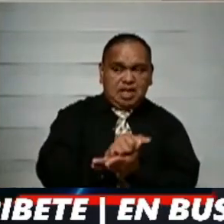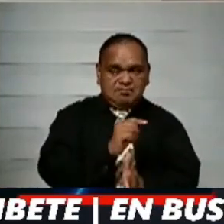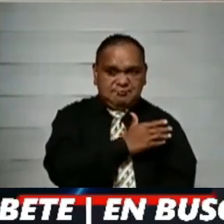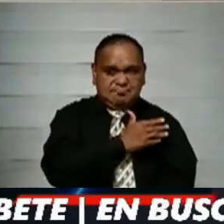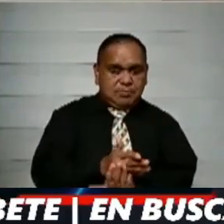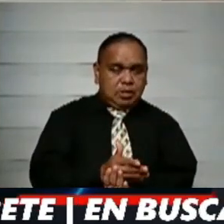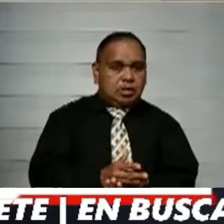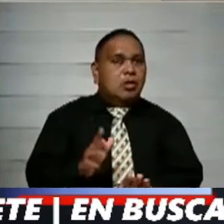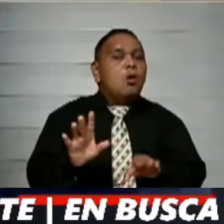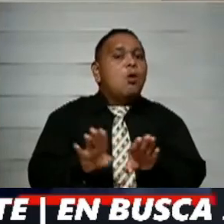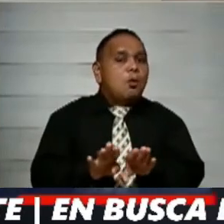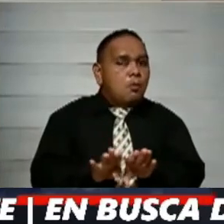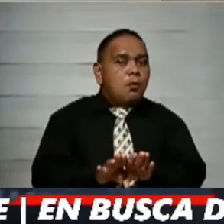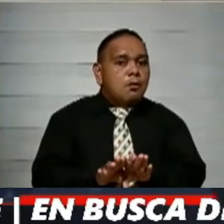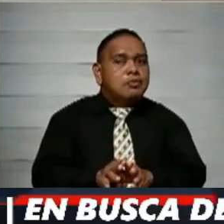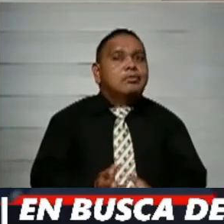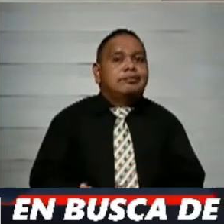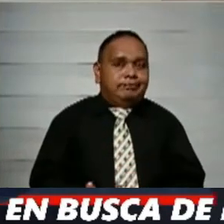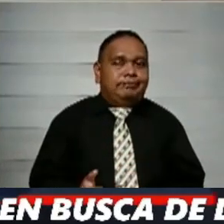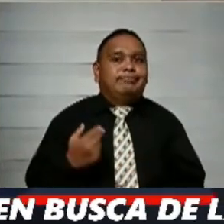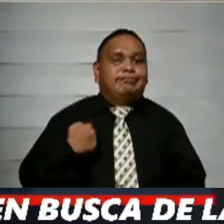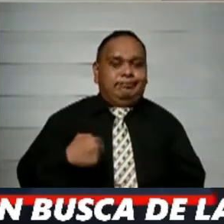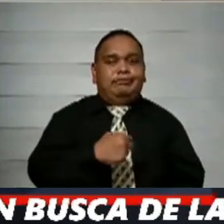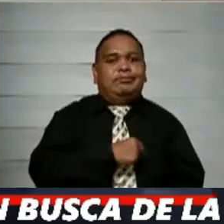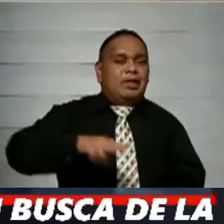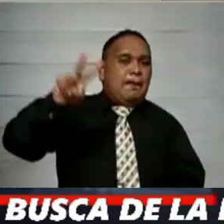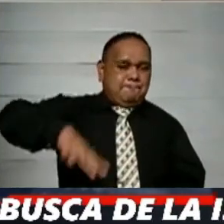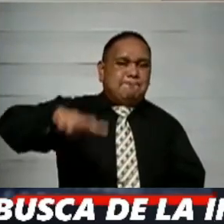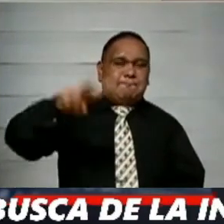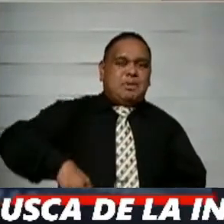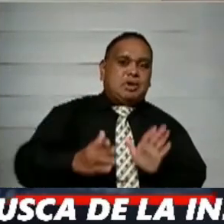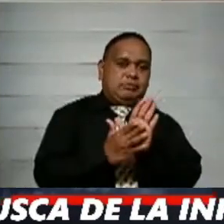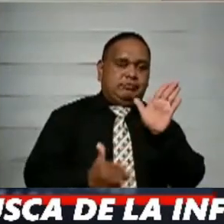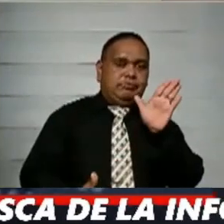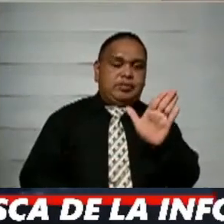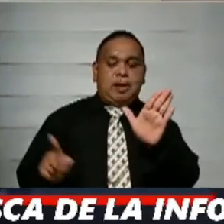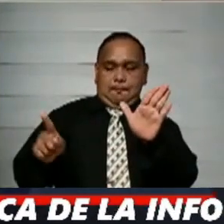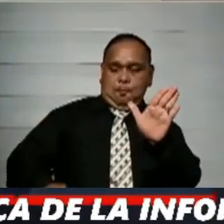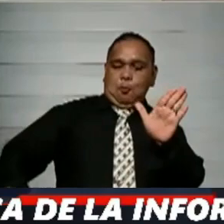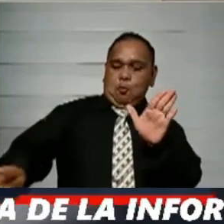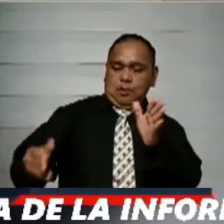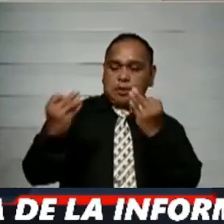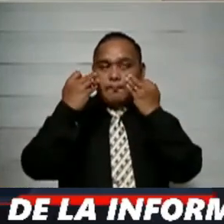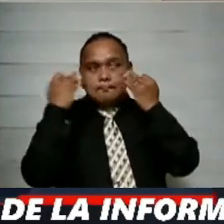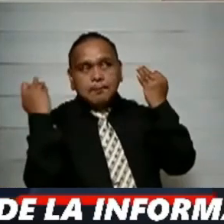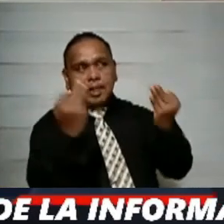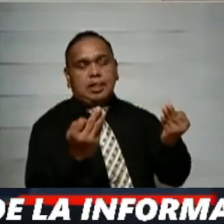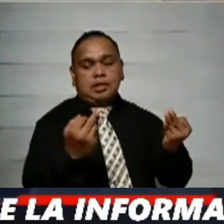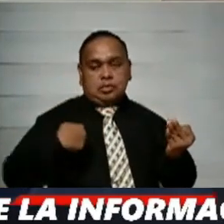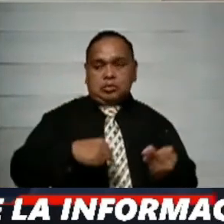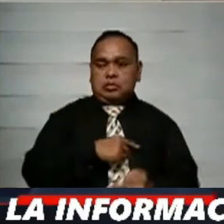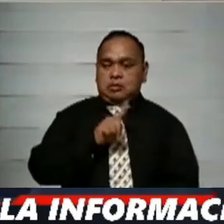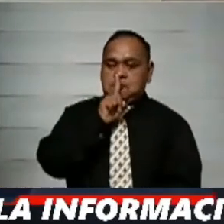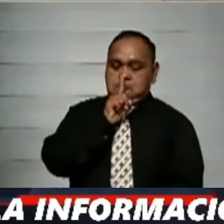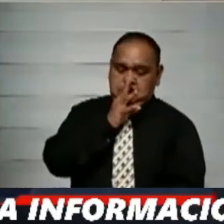seguir hablando nuestra, diciendo nuestra verdad, porque esto es del interés ciudadano y no nos podemos quedar callados cuando